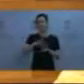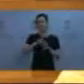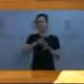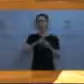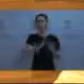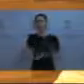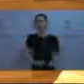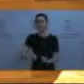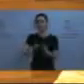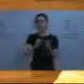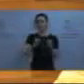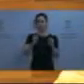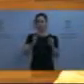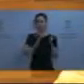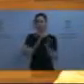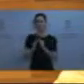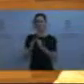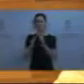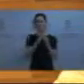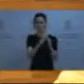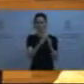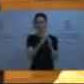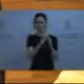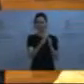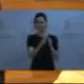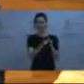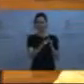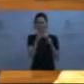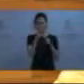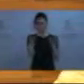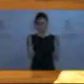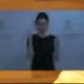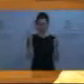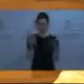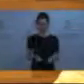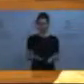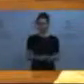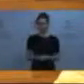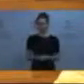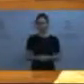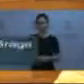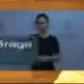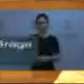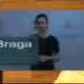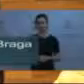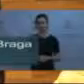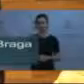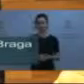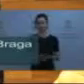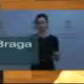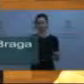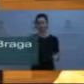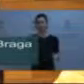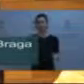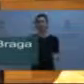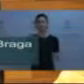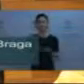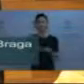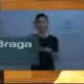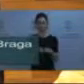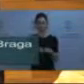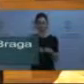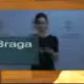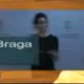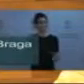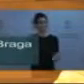o exactamente, ¿no?, en defensa de las viviendas públicas. Es un colectivo, señora consejera, que